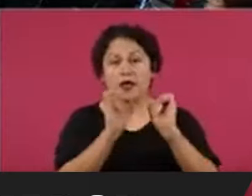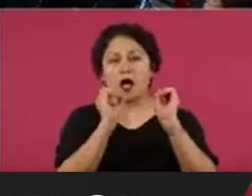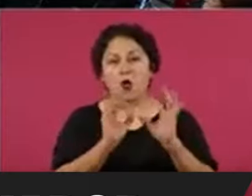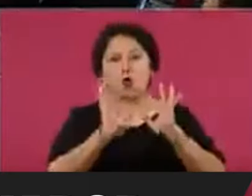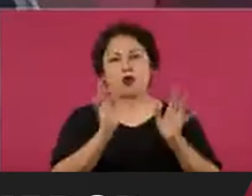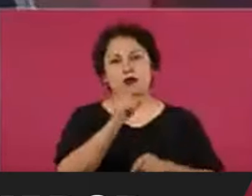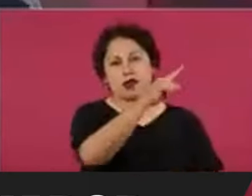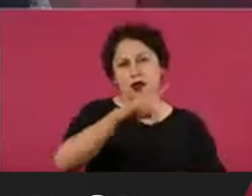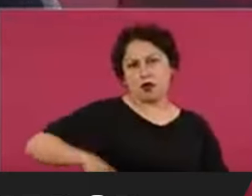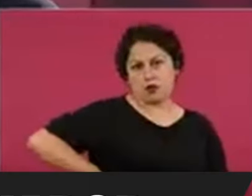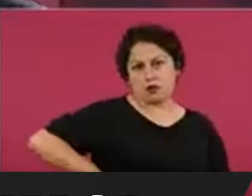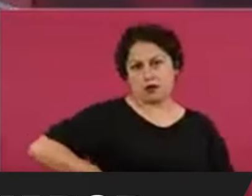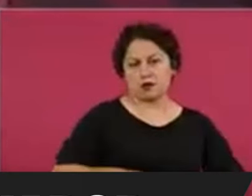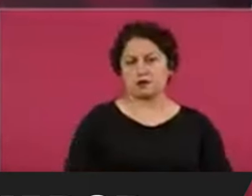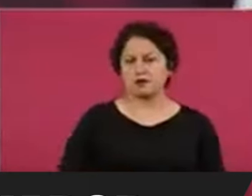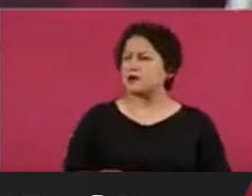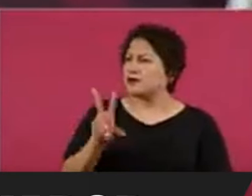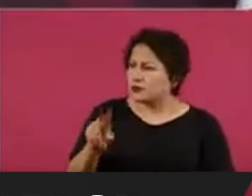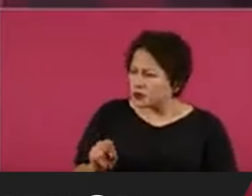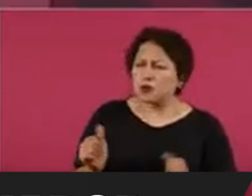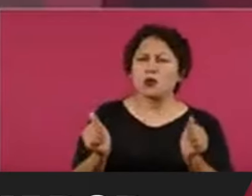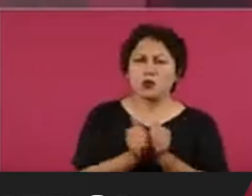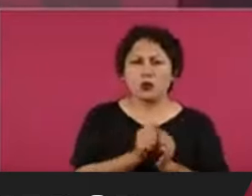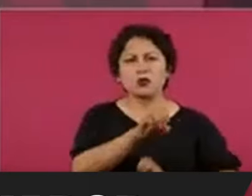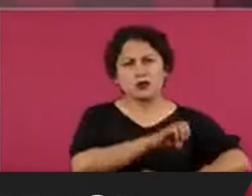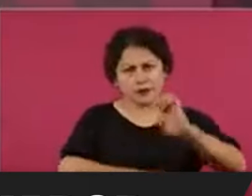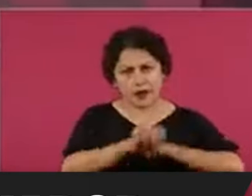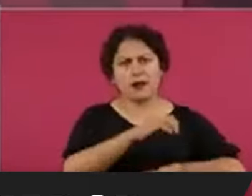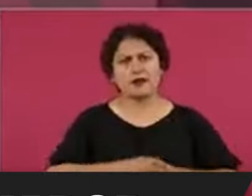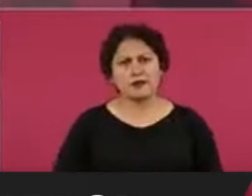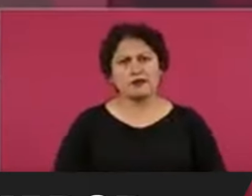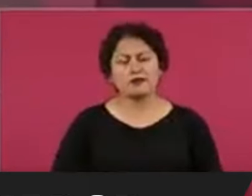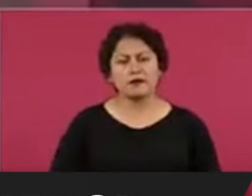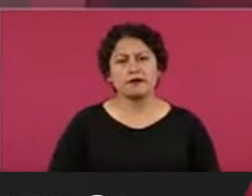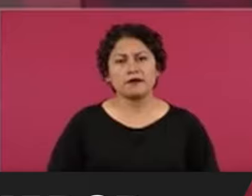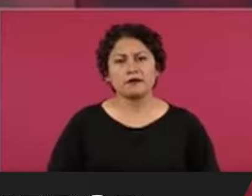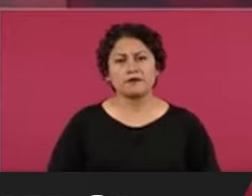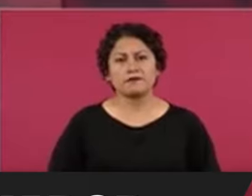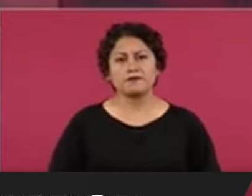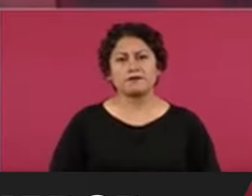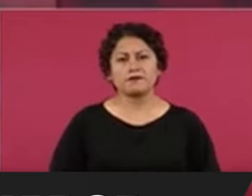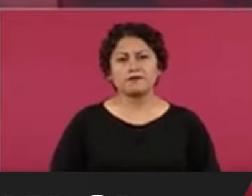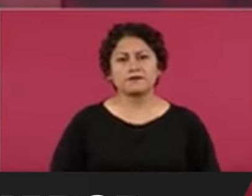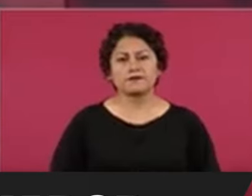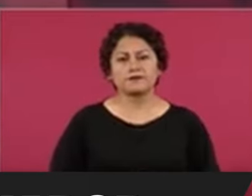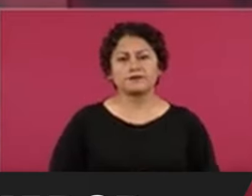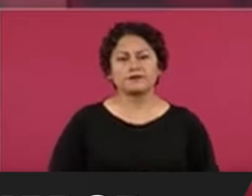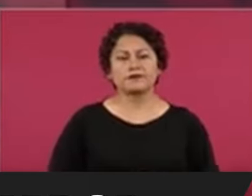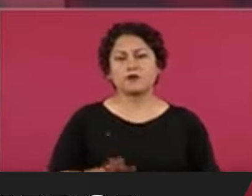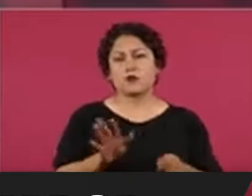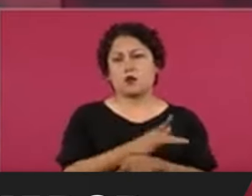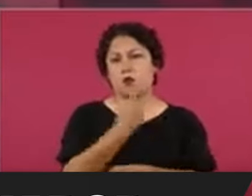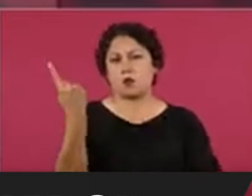nacionales? No, con la embajada, porque él está